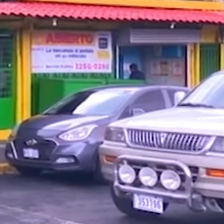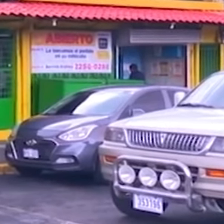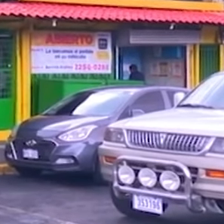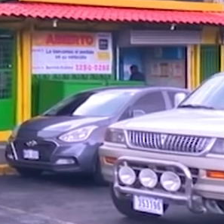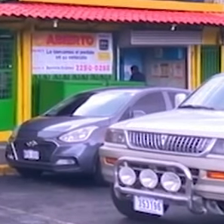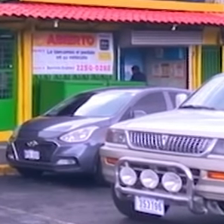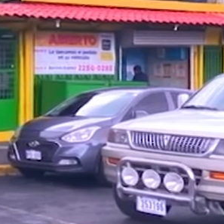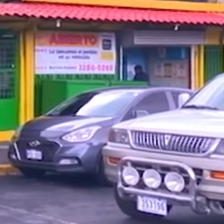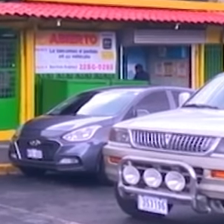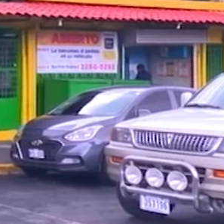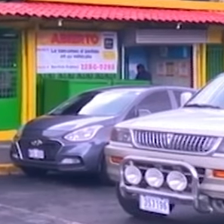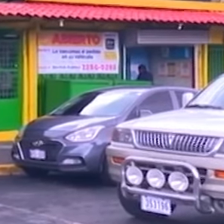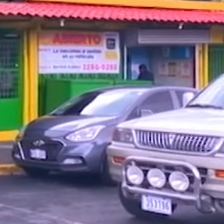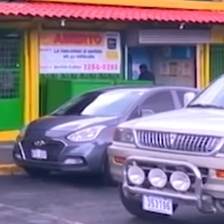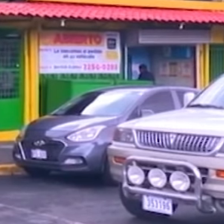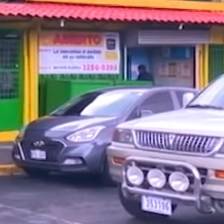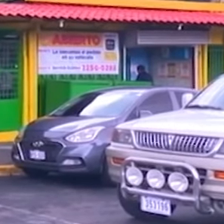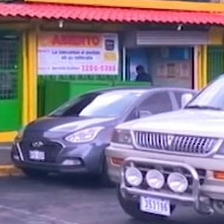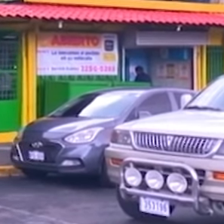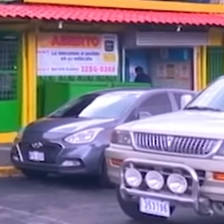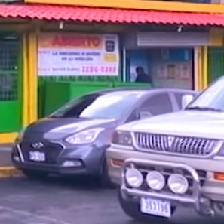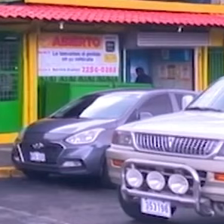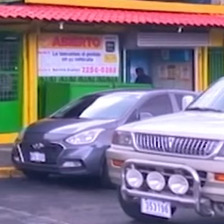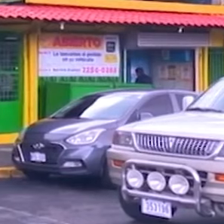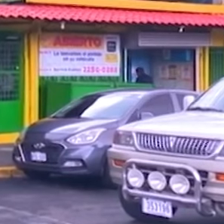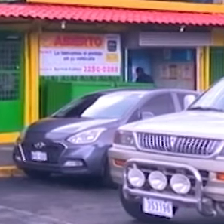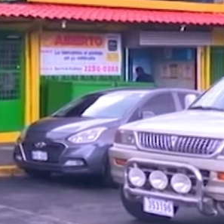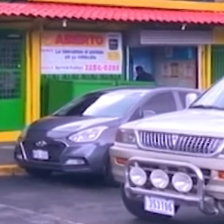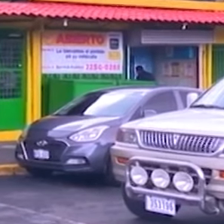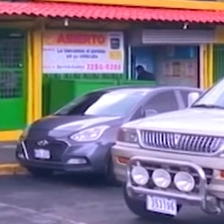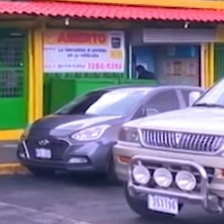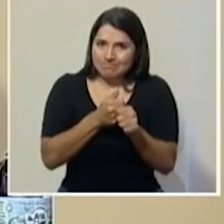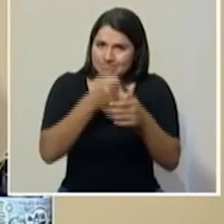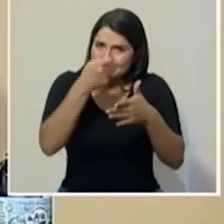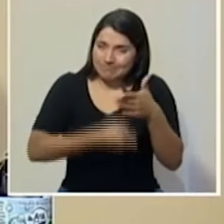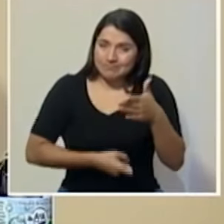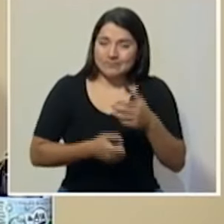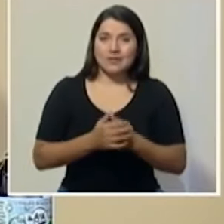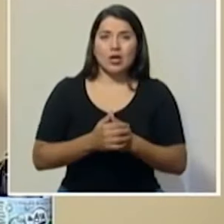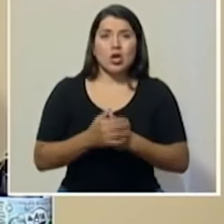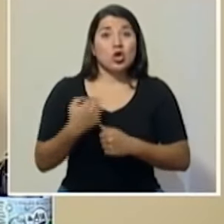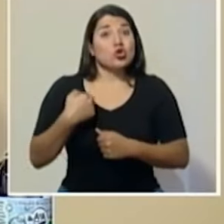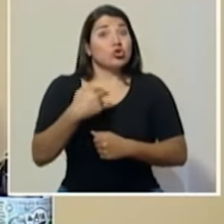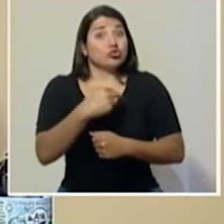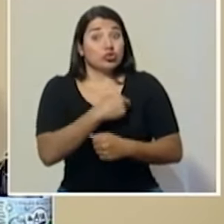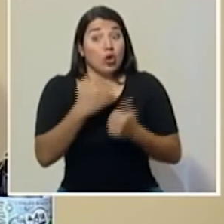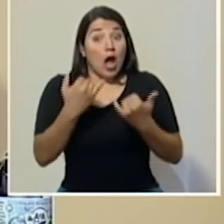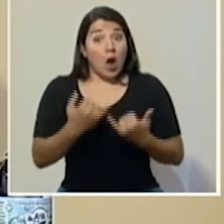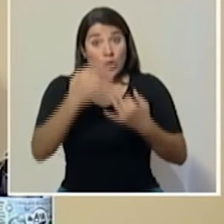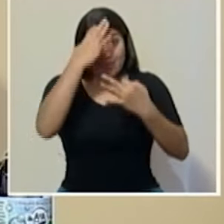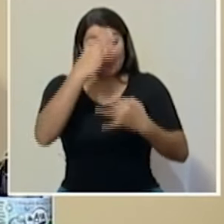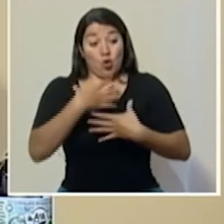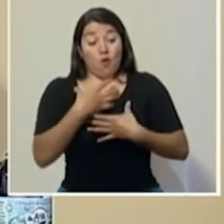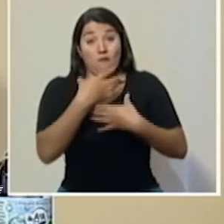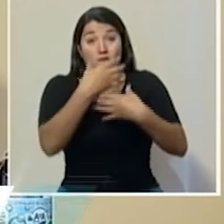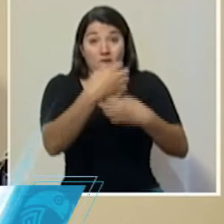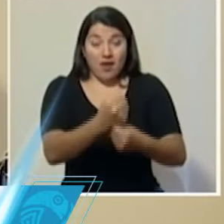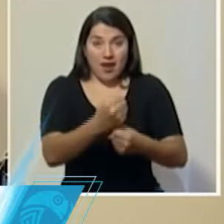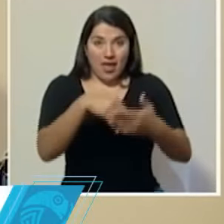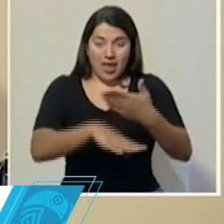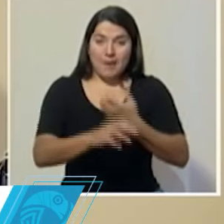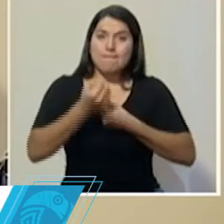gobiernos locales y dueños de los comercios para que cumplan con los protocolos de salud. Estamos depositando una confianza en ustedes para